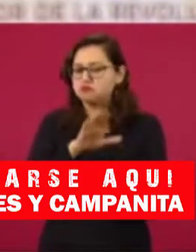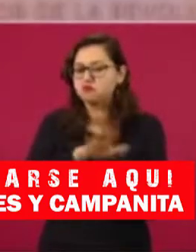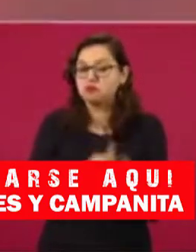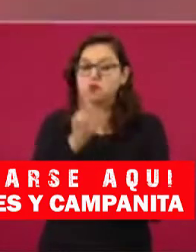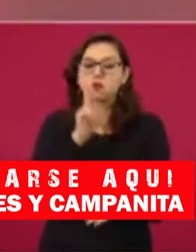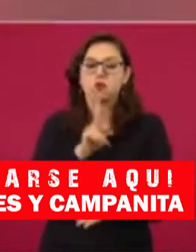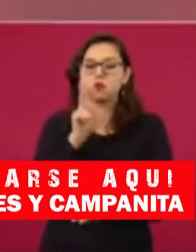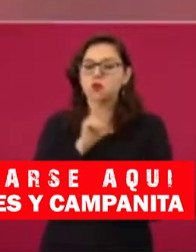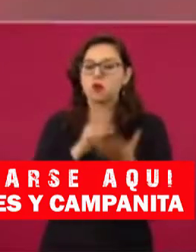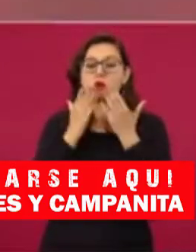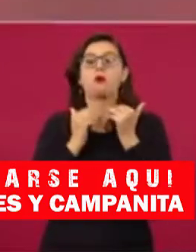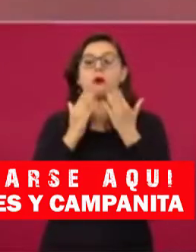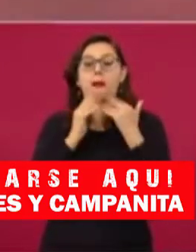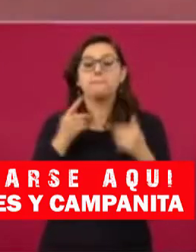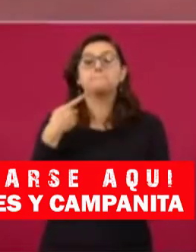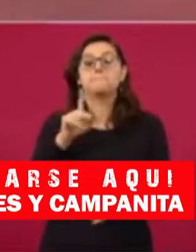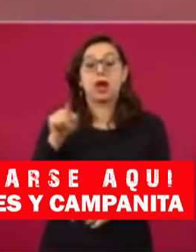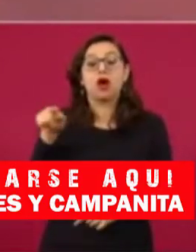en FEMSA,